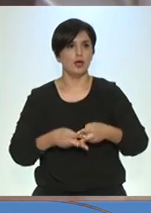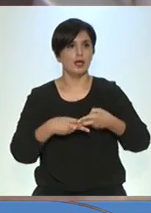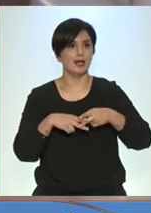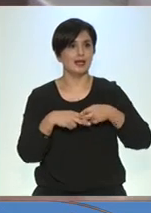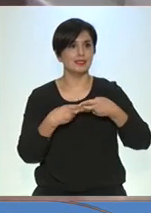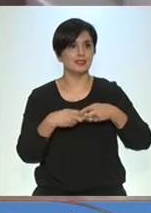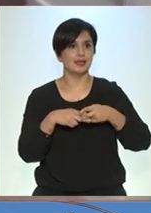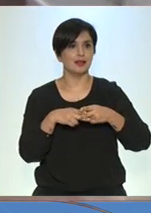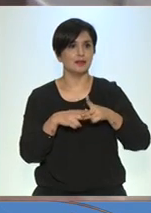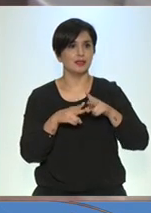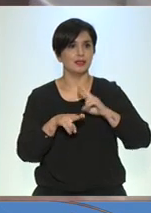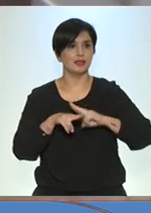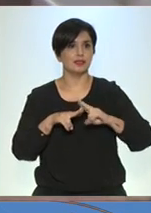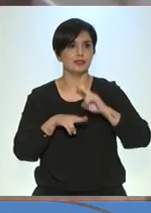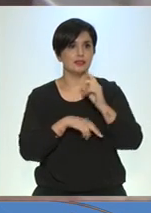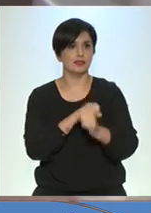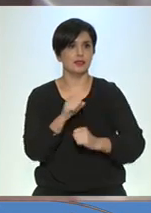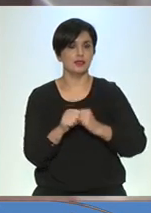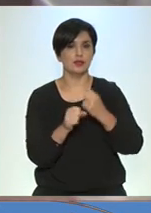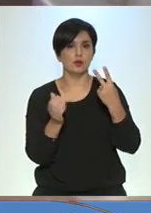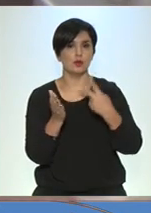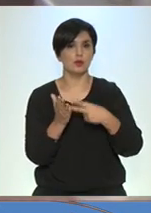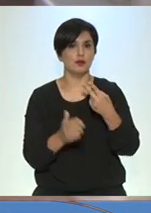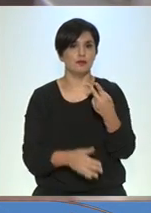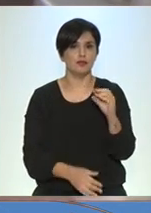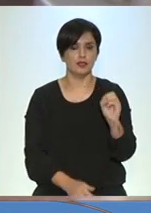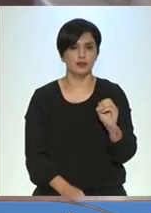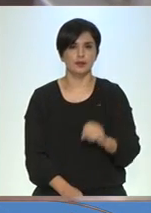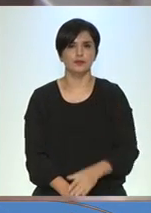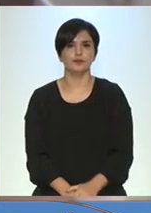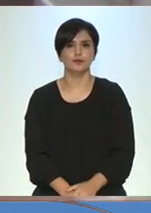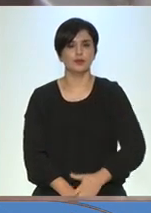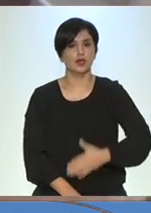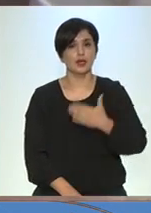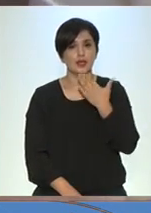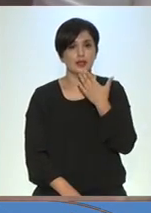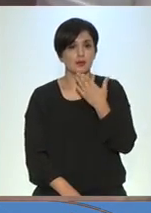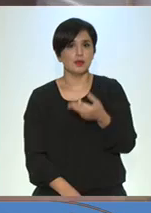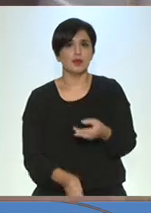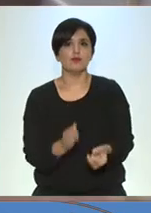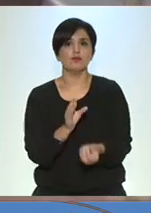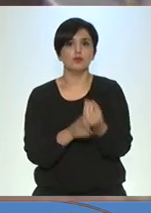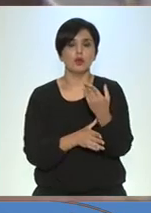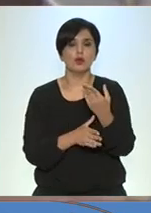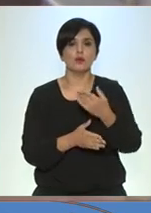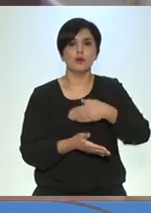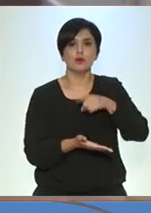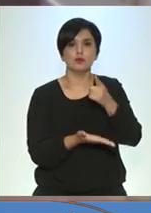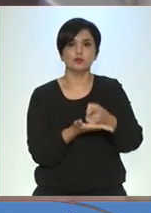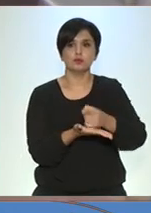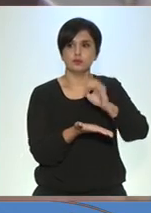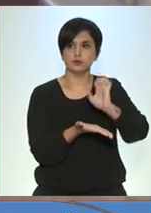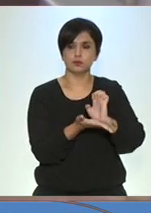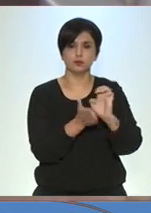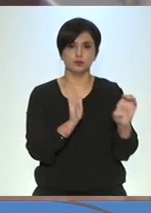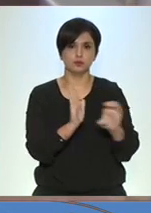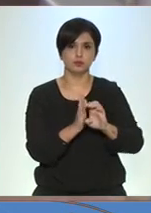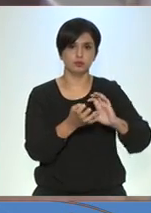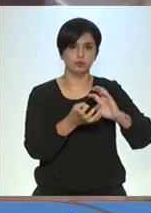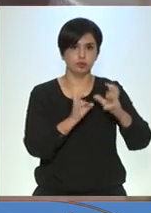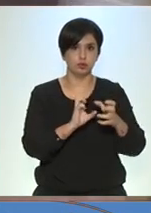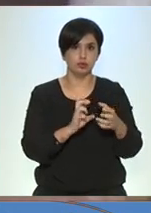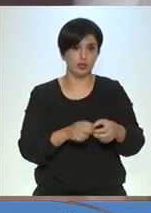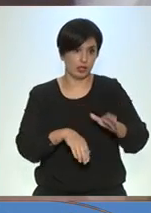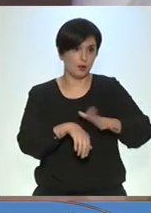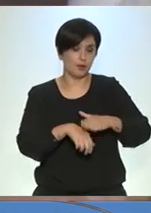durante el año 2020. Lo dijo a propósito de la renovación del estado de excepción constitucional que estamos concediendo